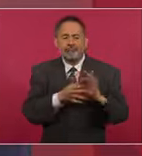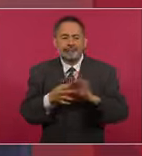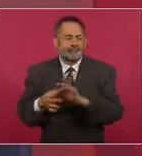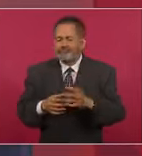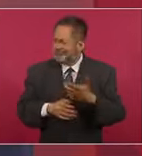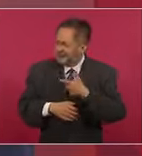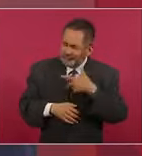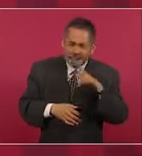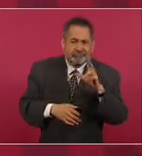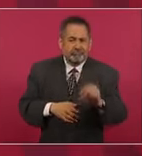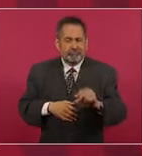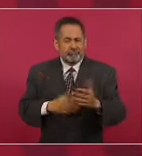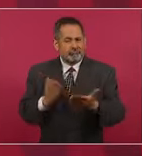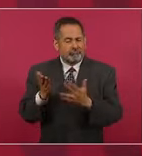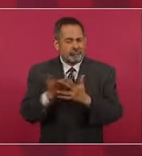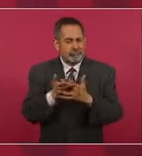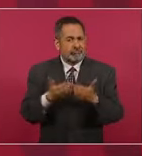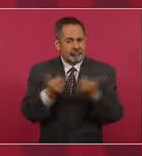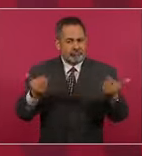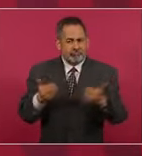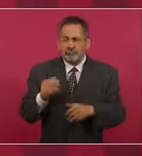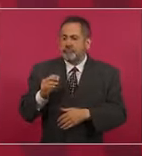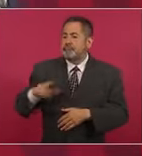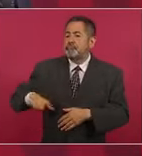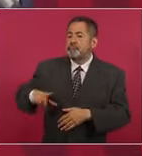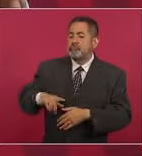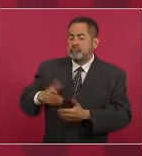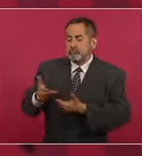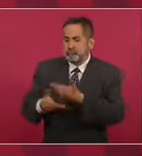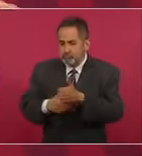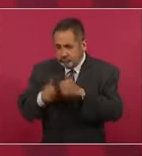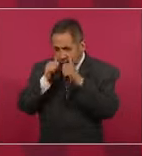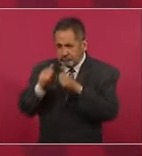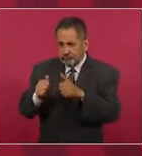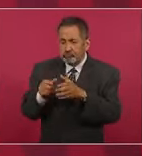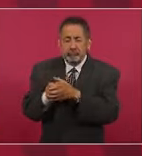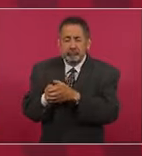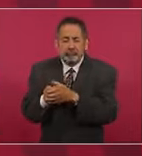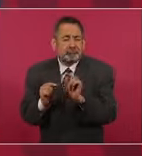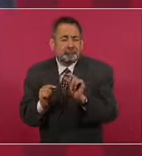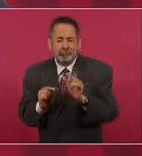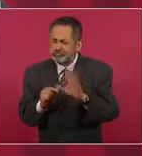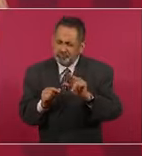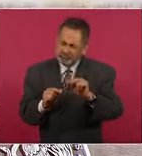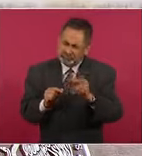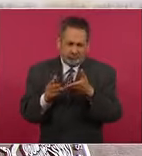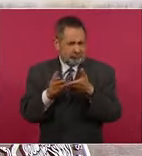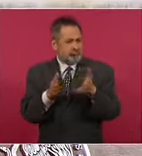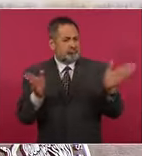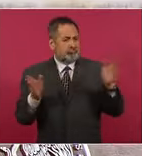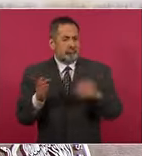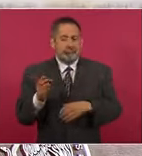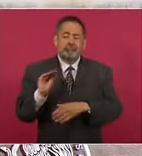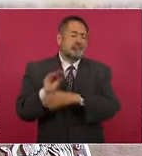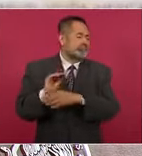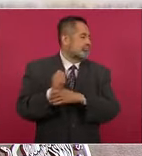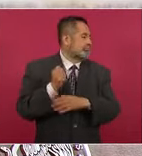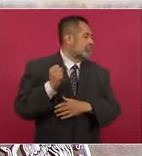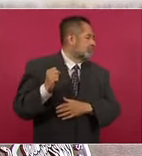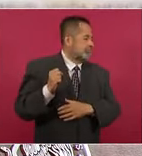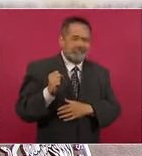político, y que el gobierno esté al servicio de una minoría y que se le dé la espalda al pueblo.